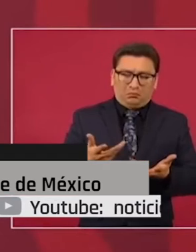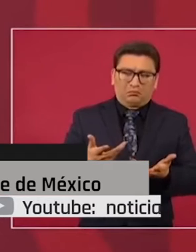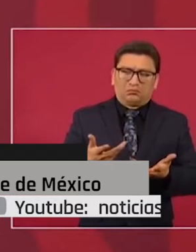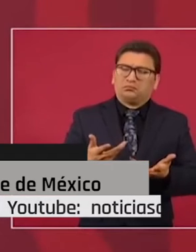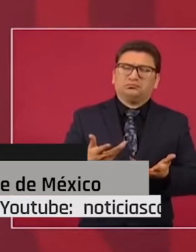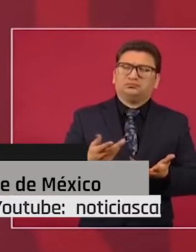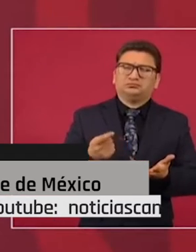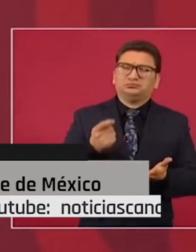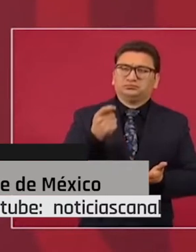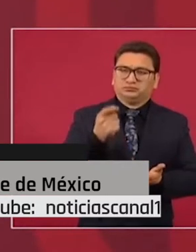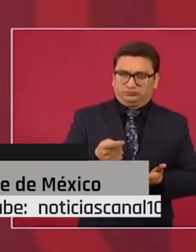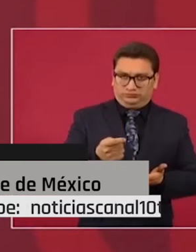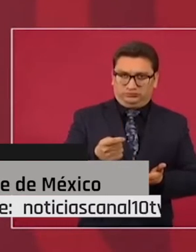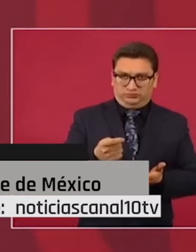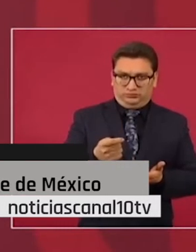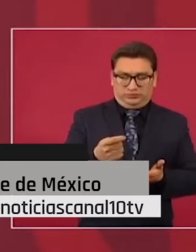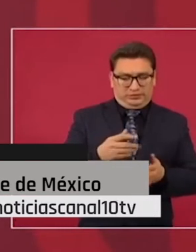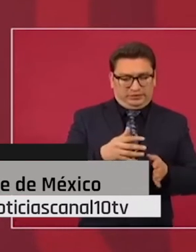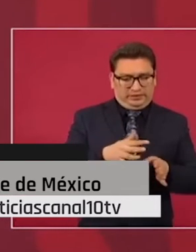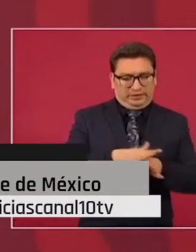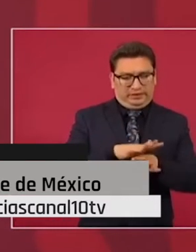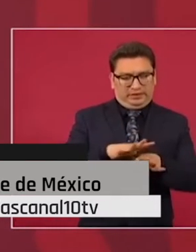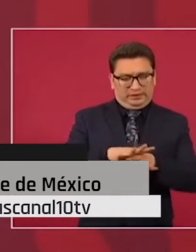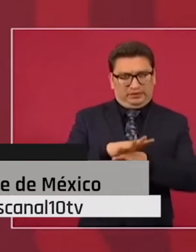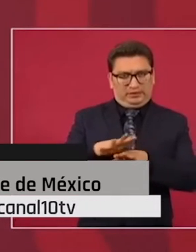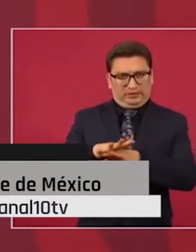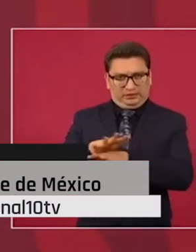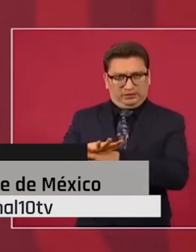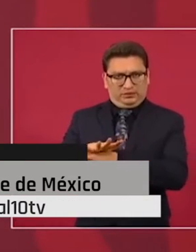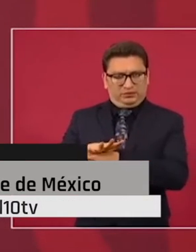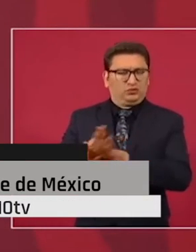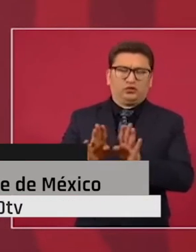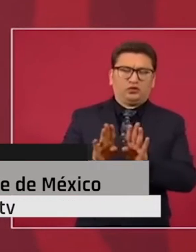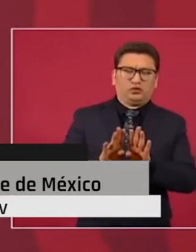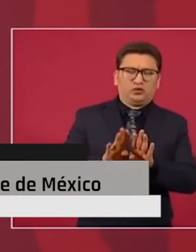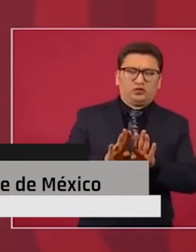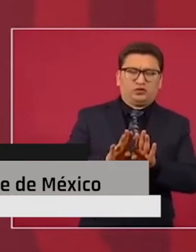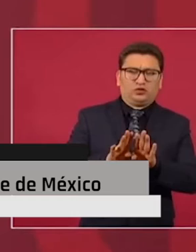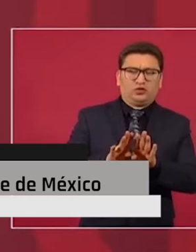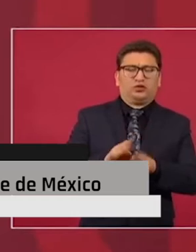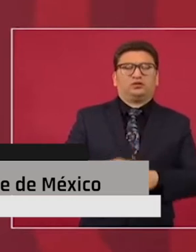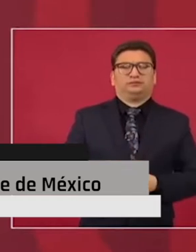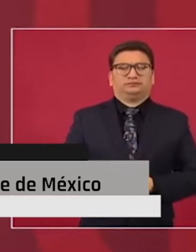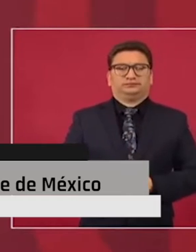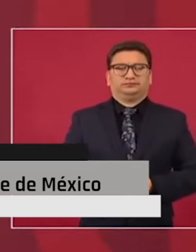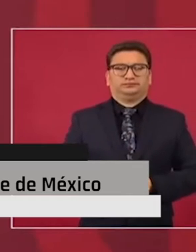una reestructuración de